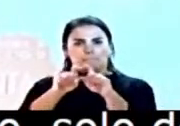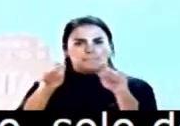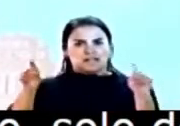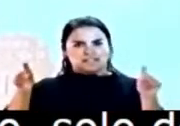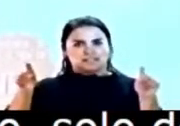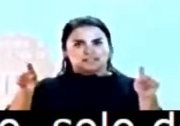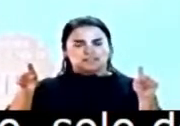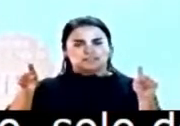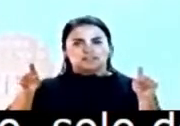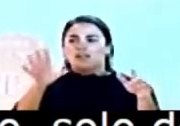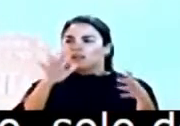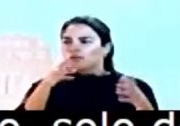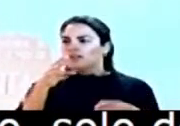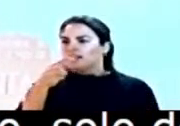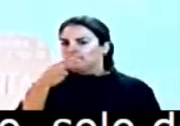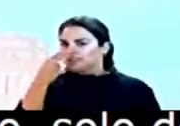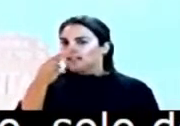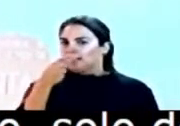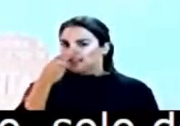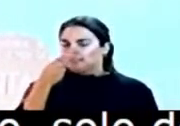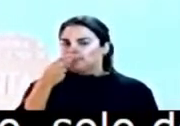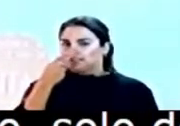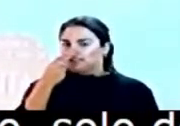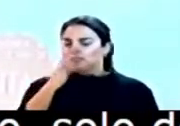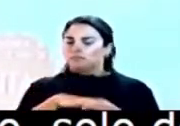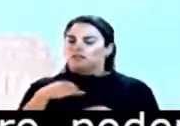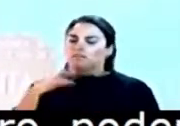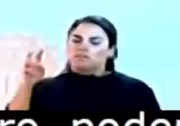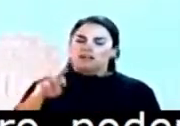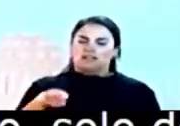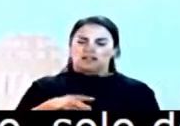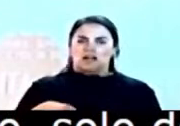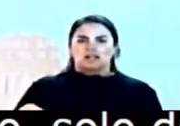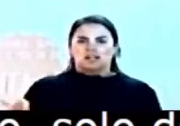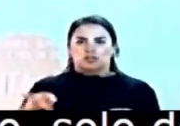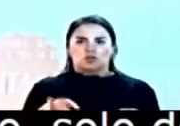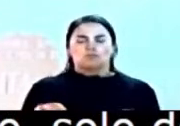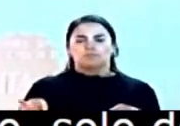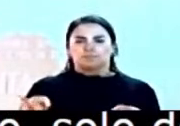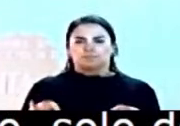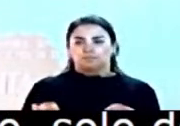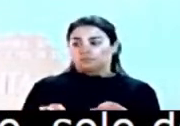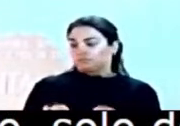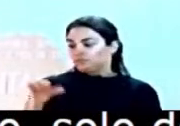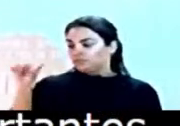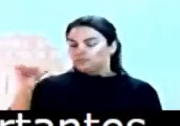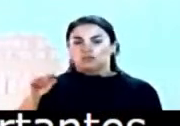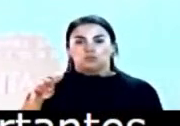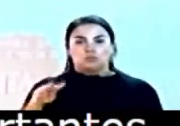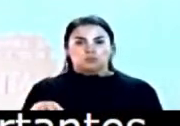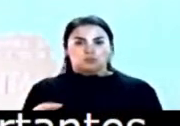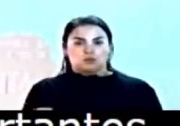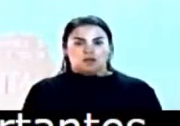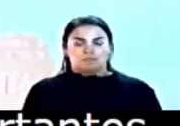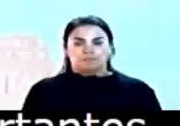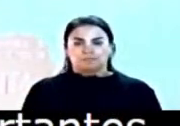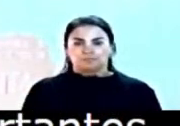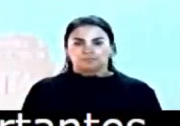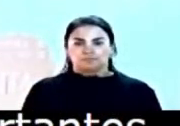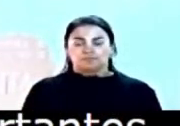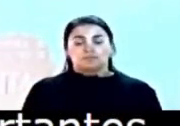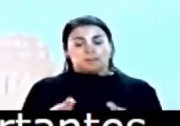que están interesadas en venirse a nuestra región como nunca antes lo había habido, que